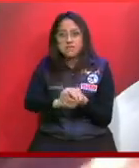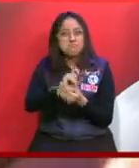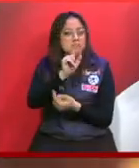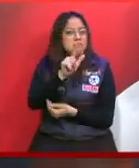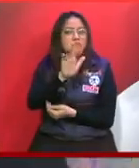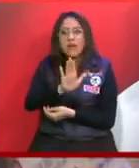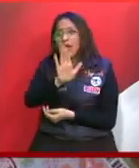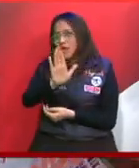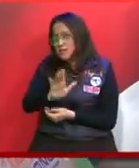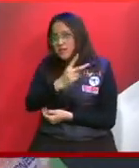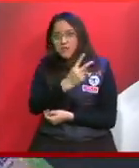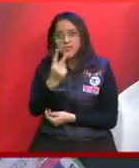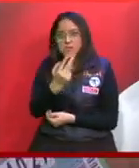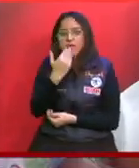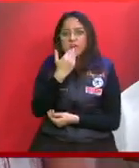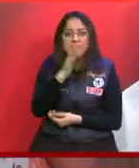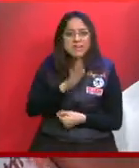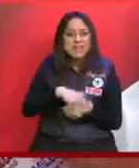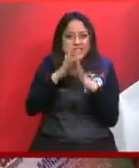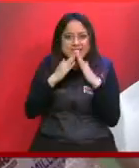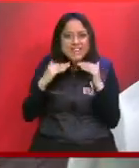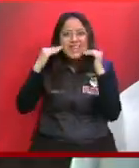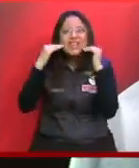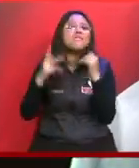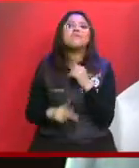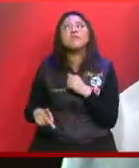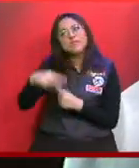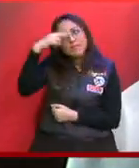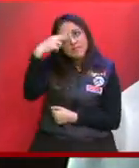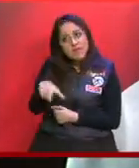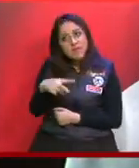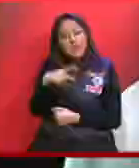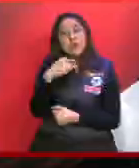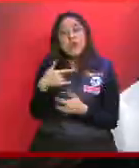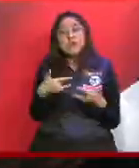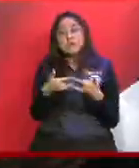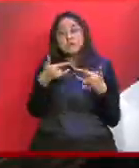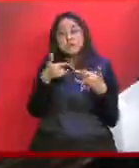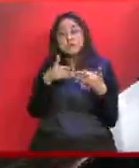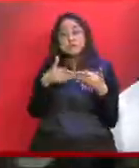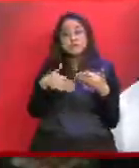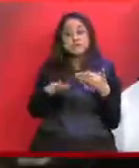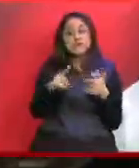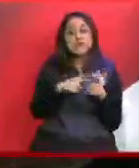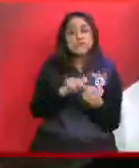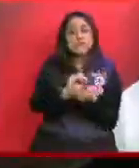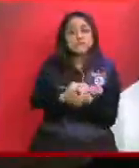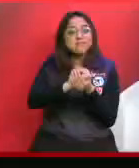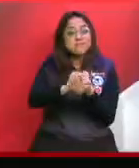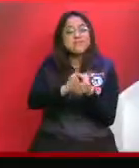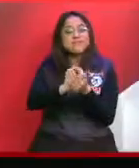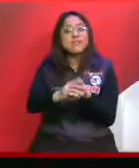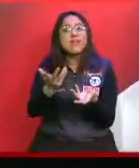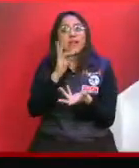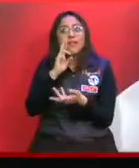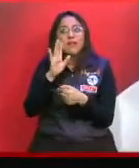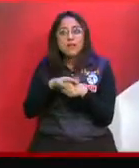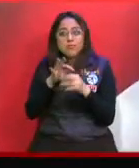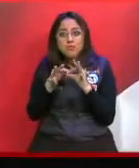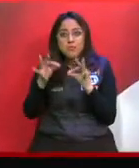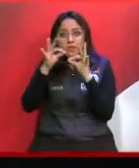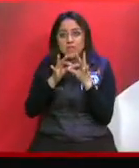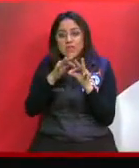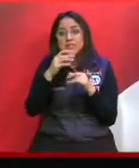llevar ilusiones, llevar sonrisas al pueblo de México. A lo largo de la historia, los billetes de la Lotería Nacional han sido